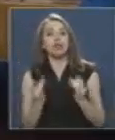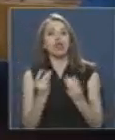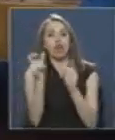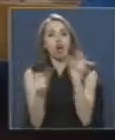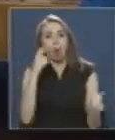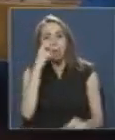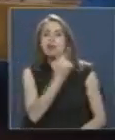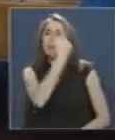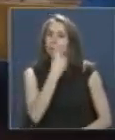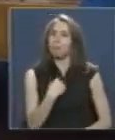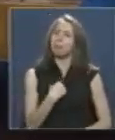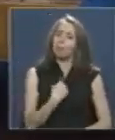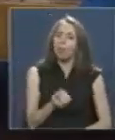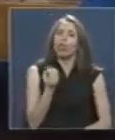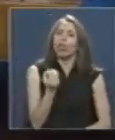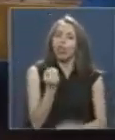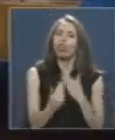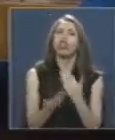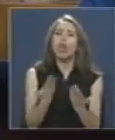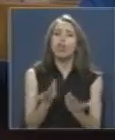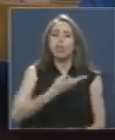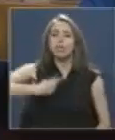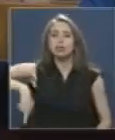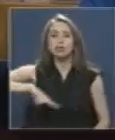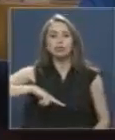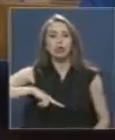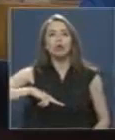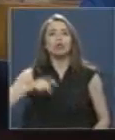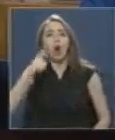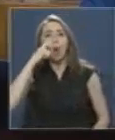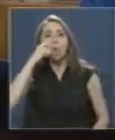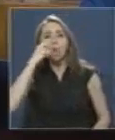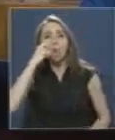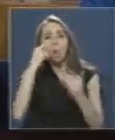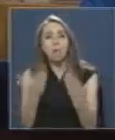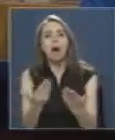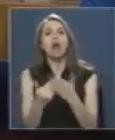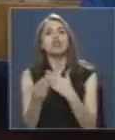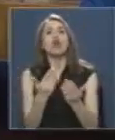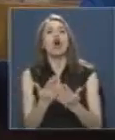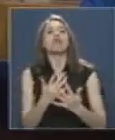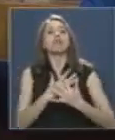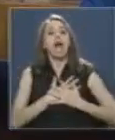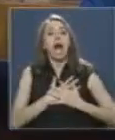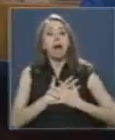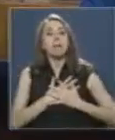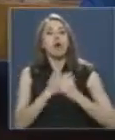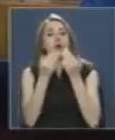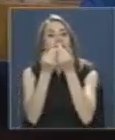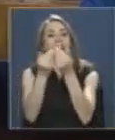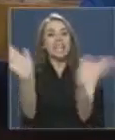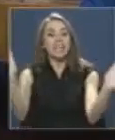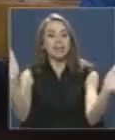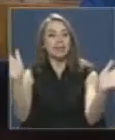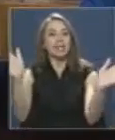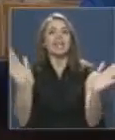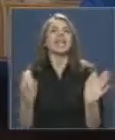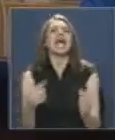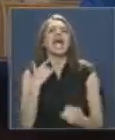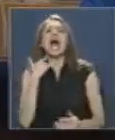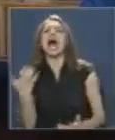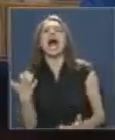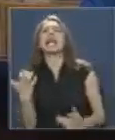pregunto, ¿dónde está la humanidad? ¿Dónde está el amor a la libertad? ¿En nombre de